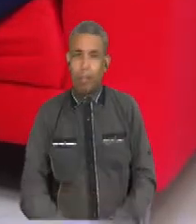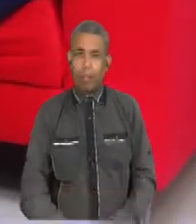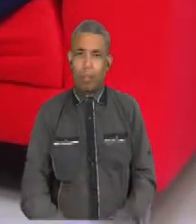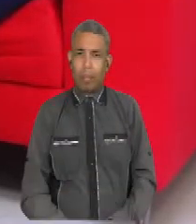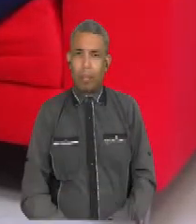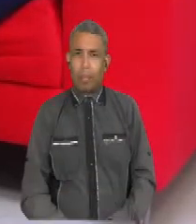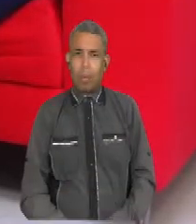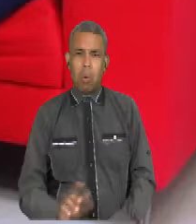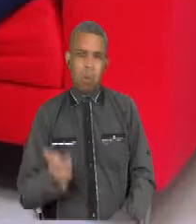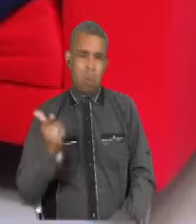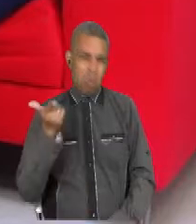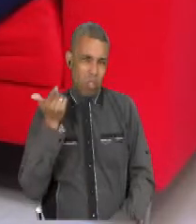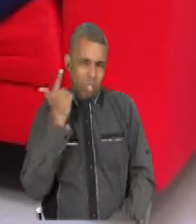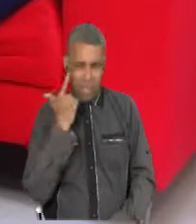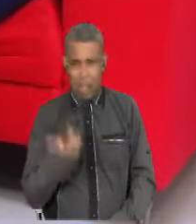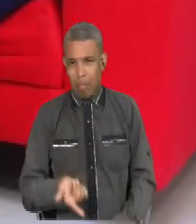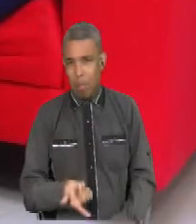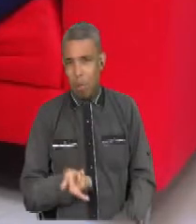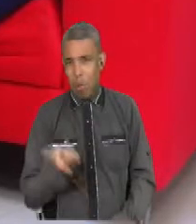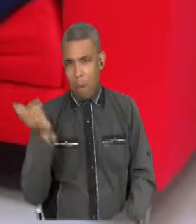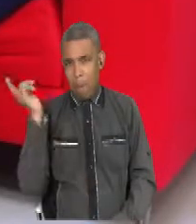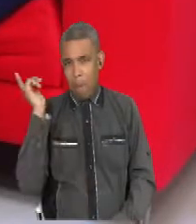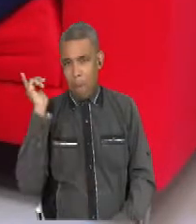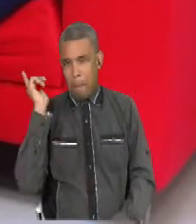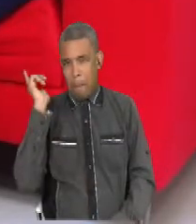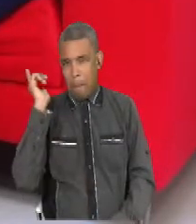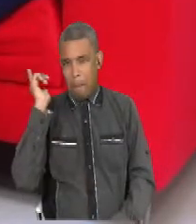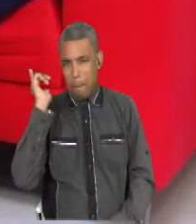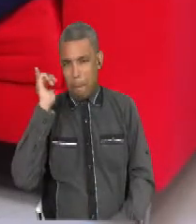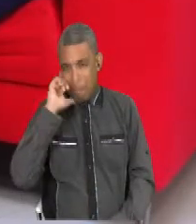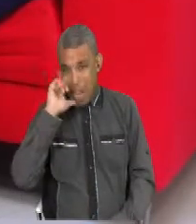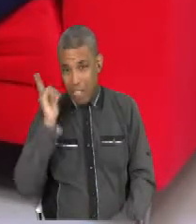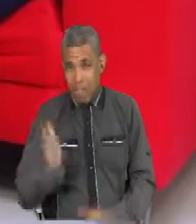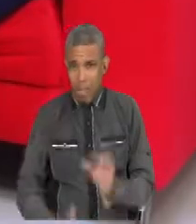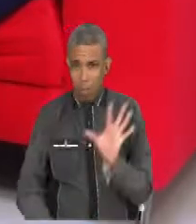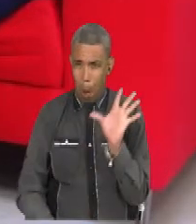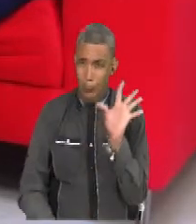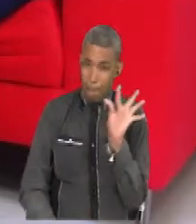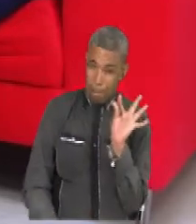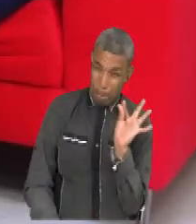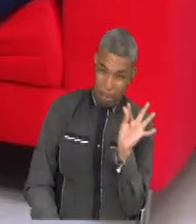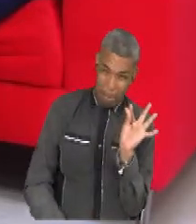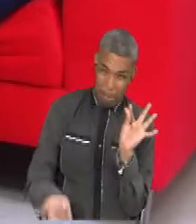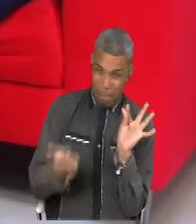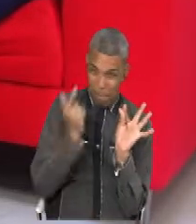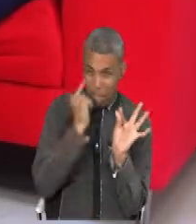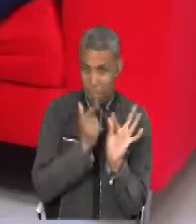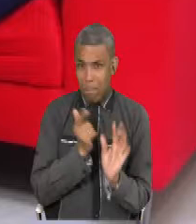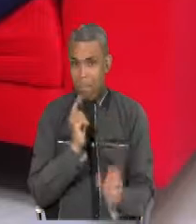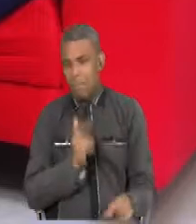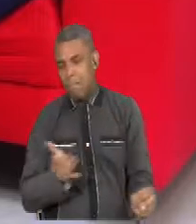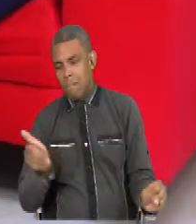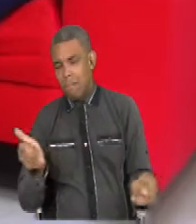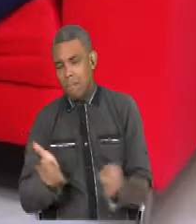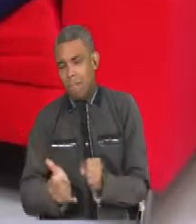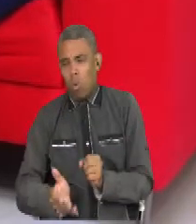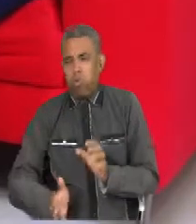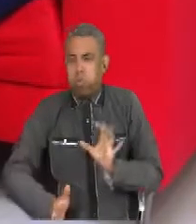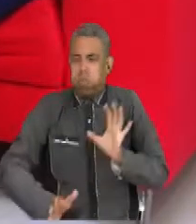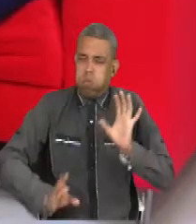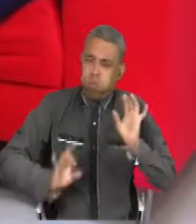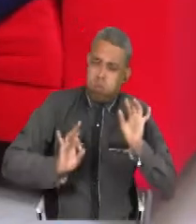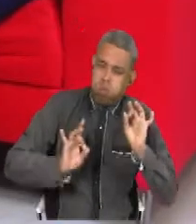de lo que más se vende, que son los saborizantes para sexo oral. Vienen así en cojincitos, en frasquitos, hay